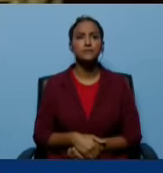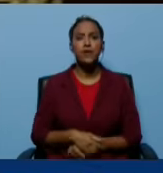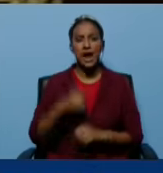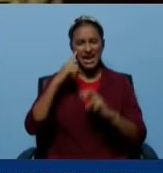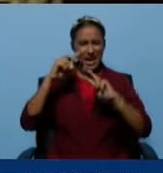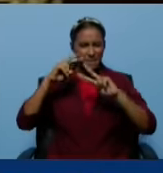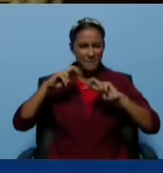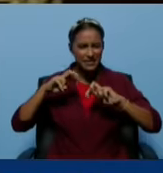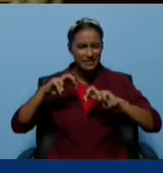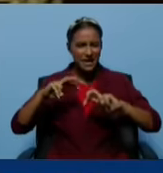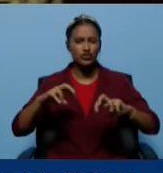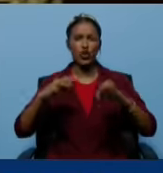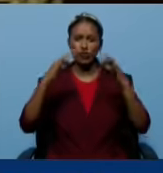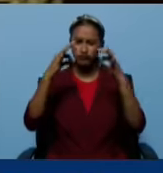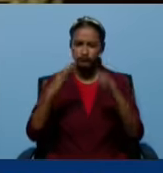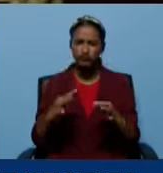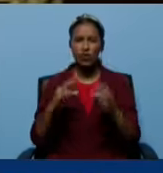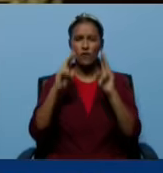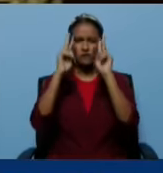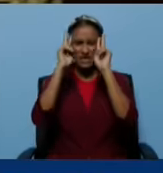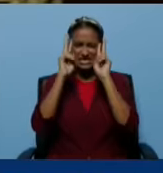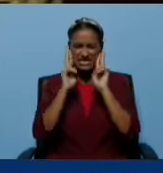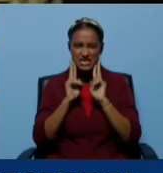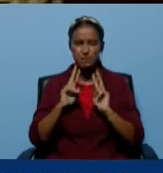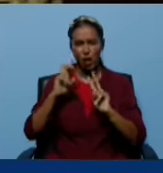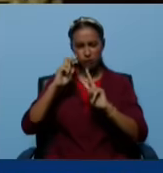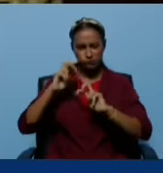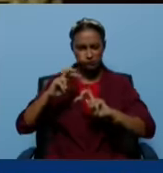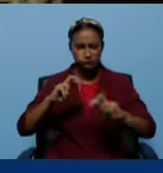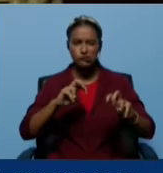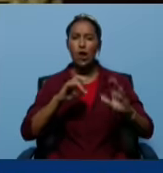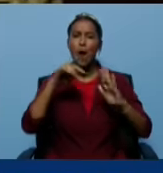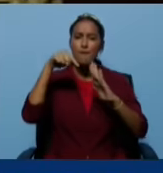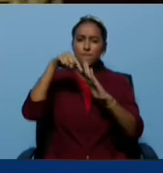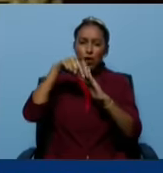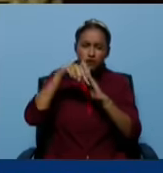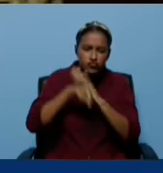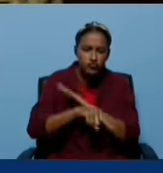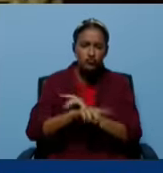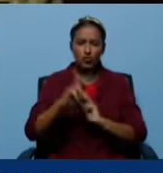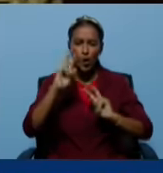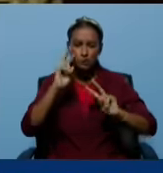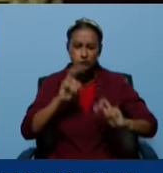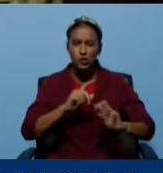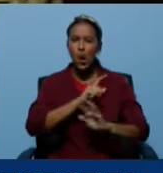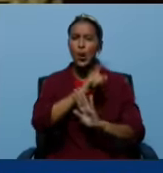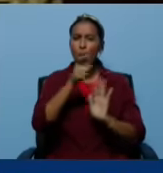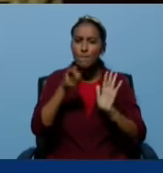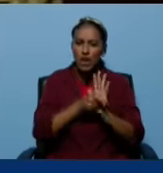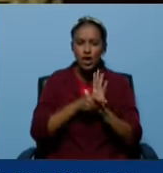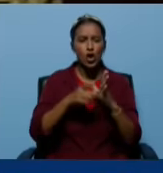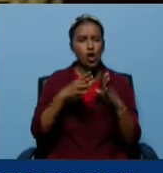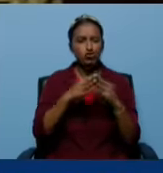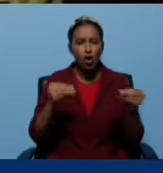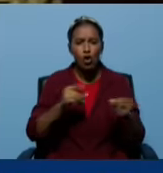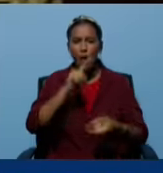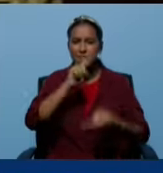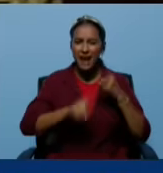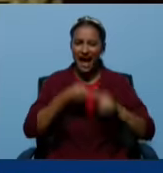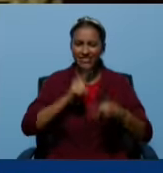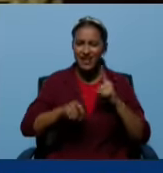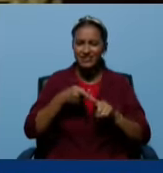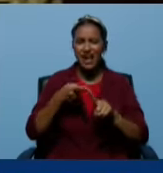peritaje exhaustivo y detallado en profundidad de todo el material consignado por el Consejo